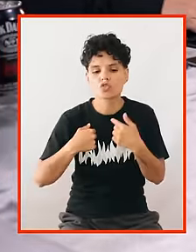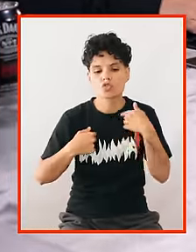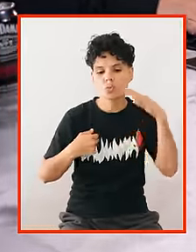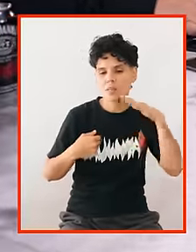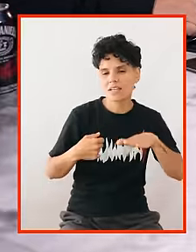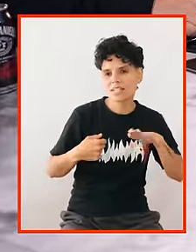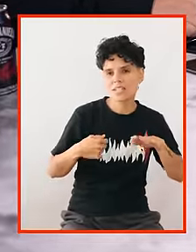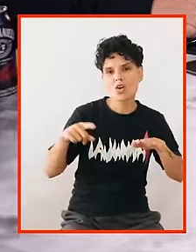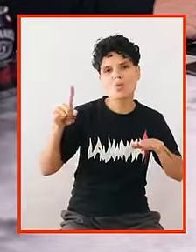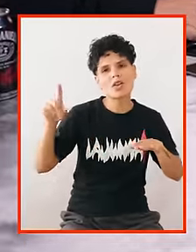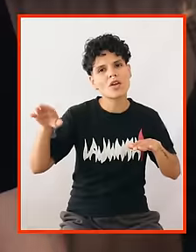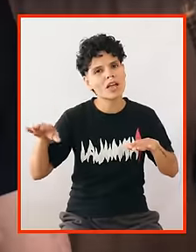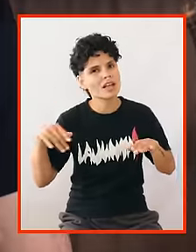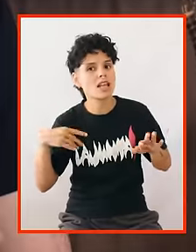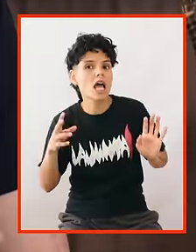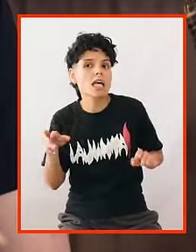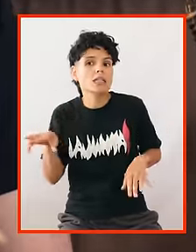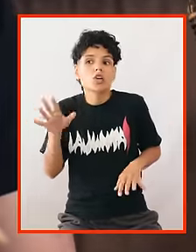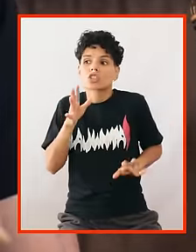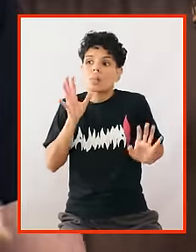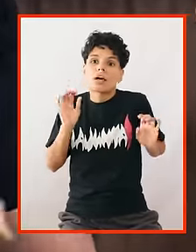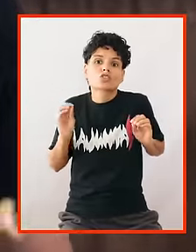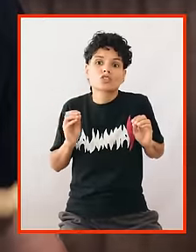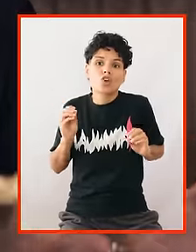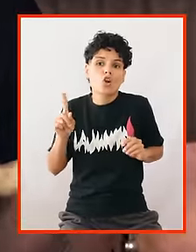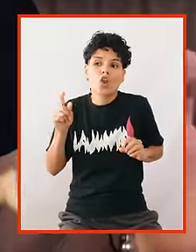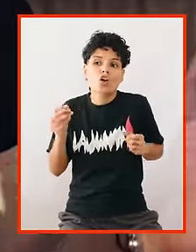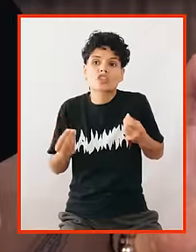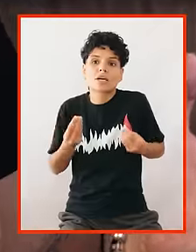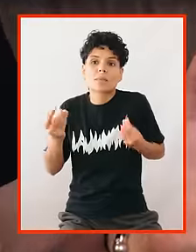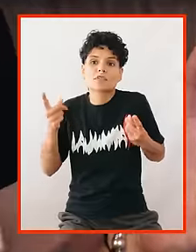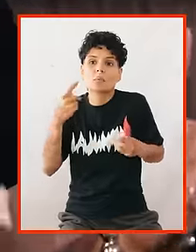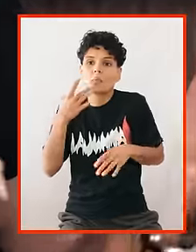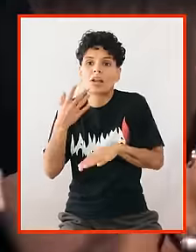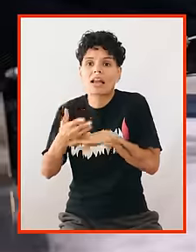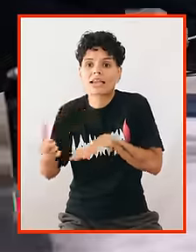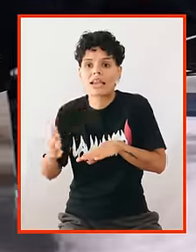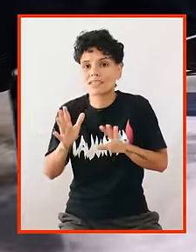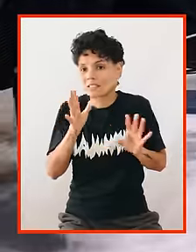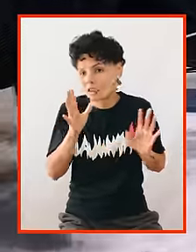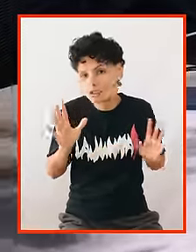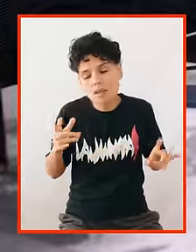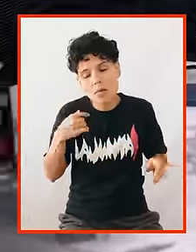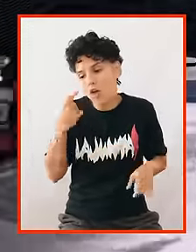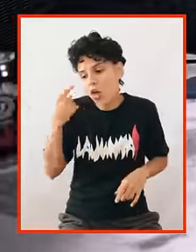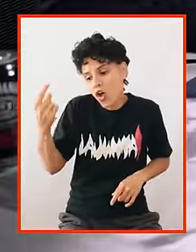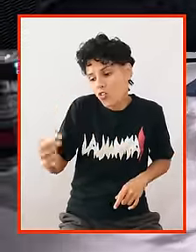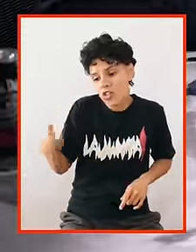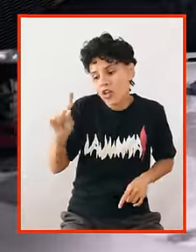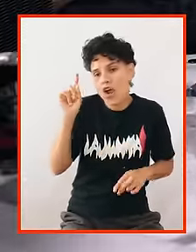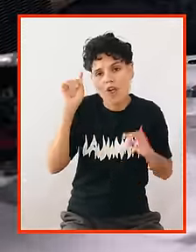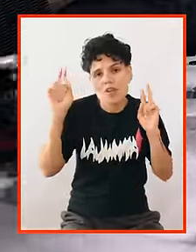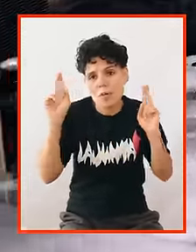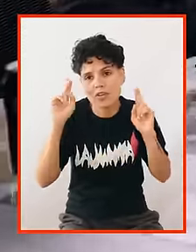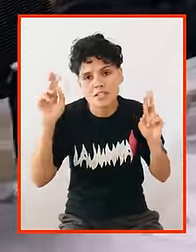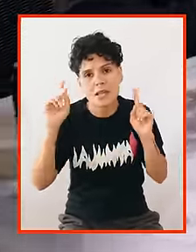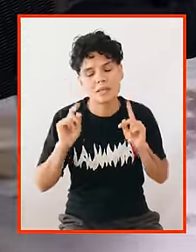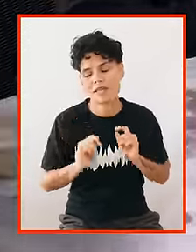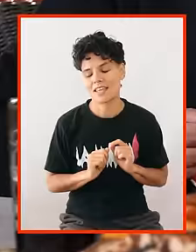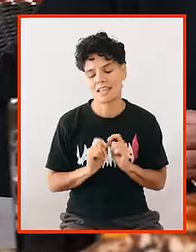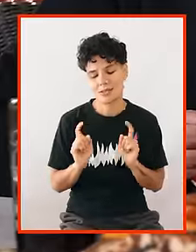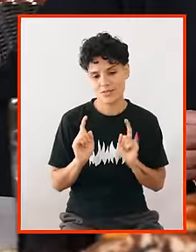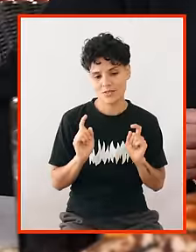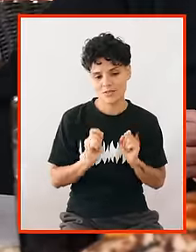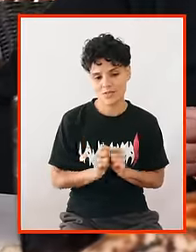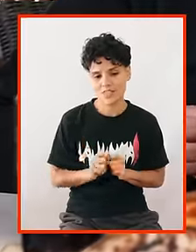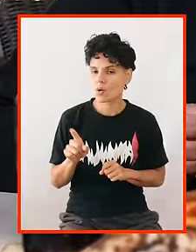por alguna razón él iba. Por alguna razón que no queremos, no queremos a alguien. Porque no está acá. Pero un muchacho adelantado.